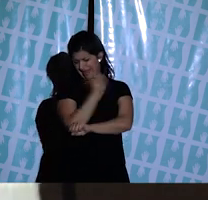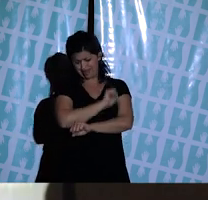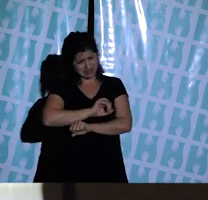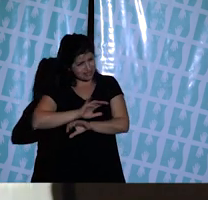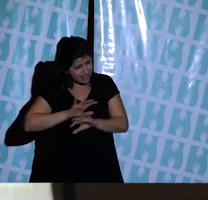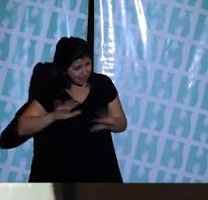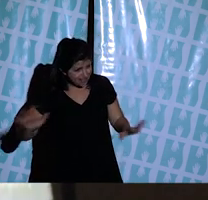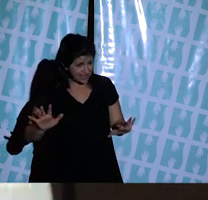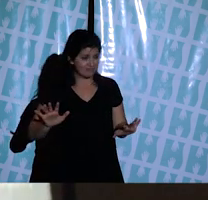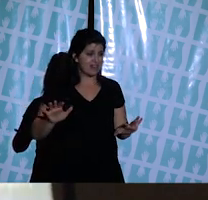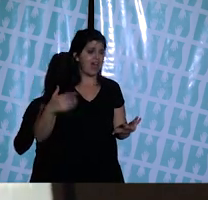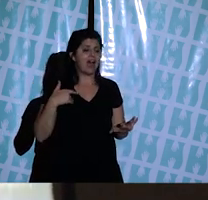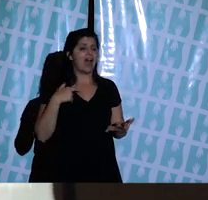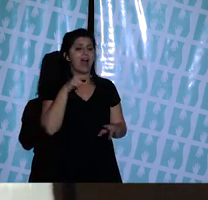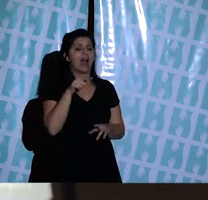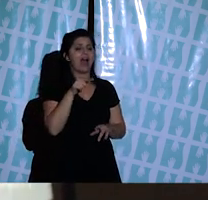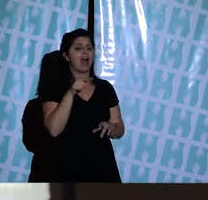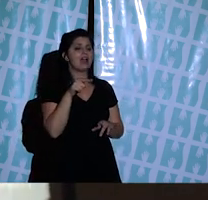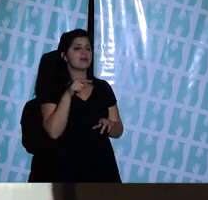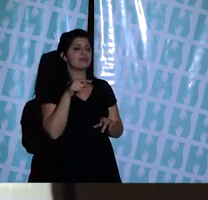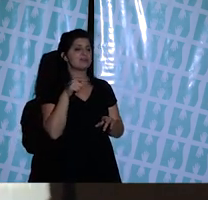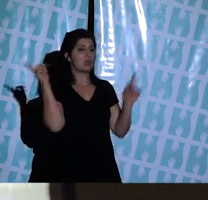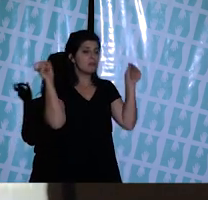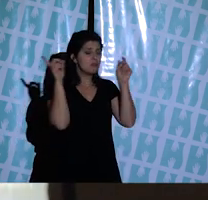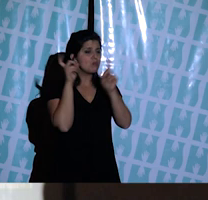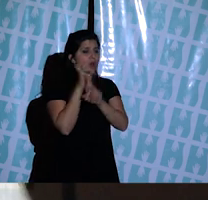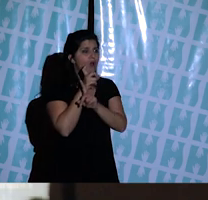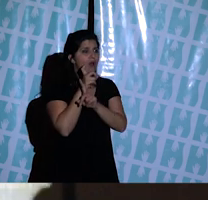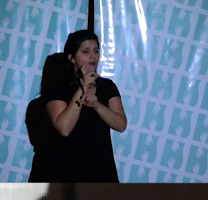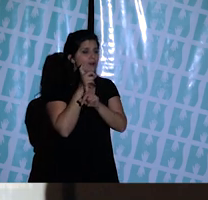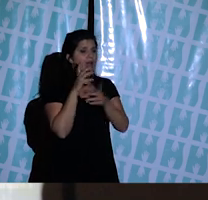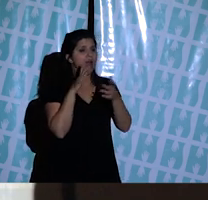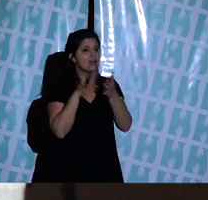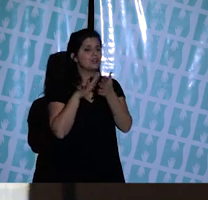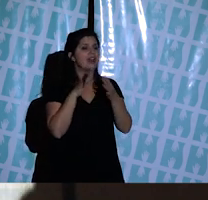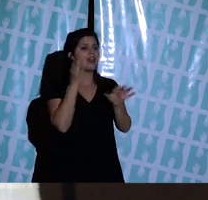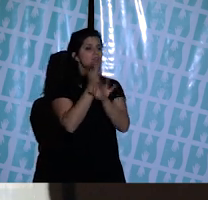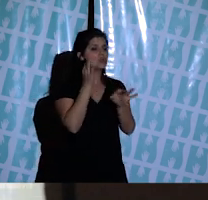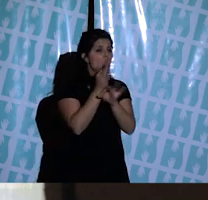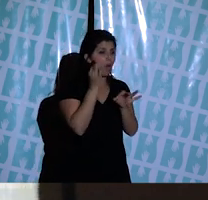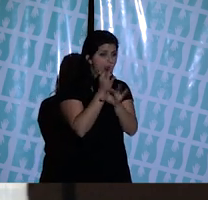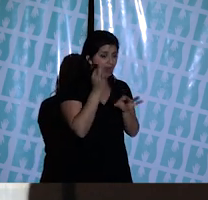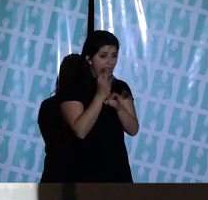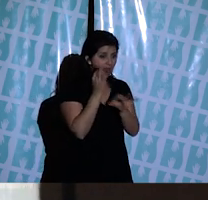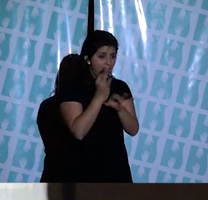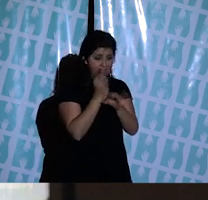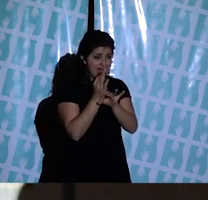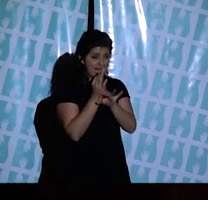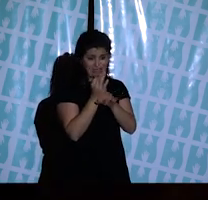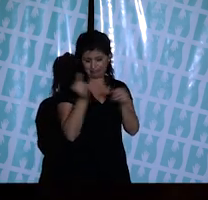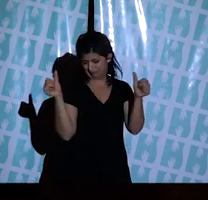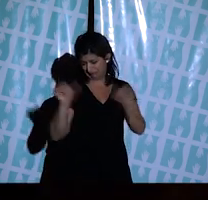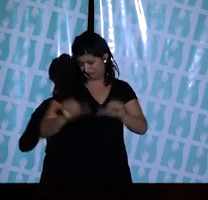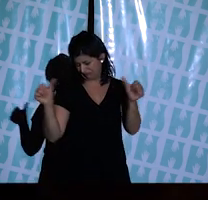las estadísticas, en donde había un problema de adherencia escolar. Los chicos que tenían menos rendimiento